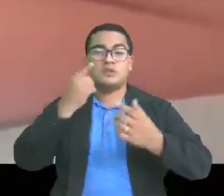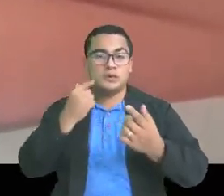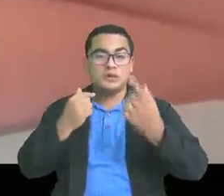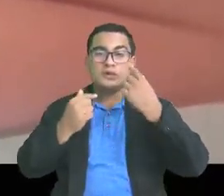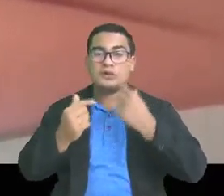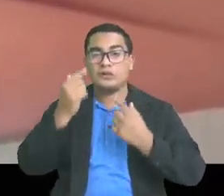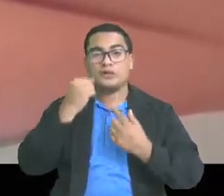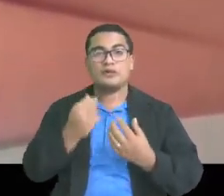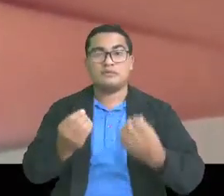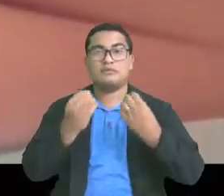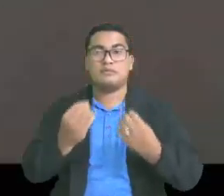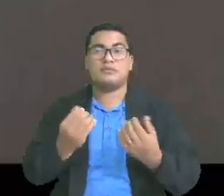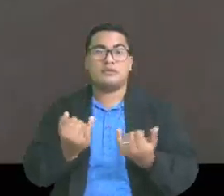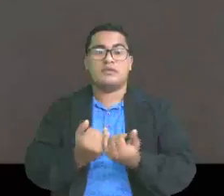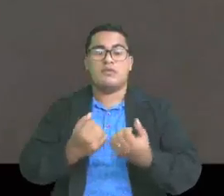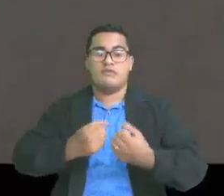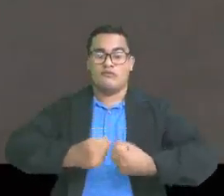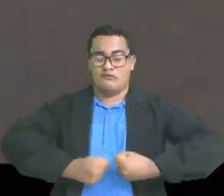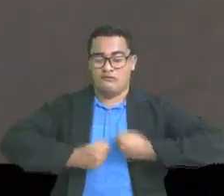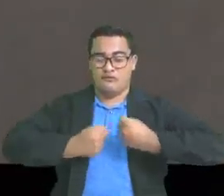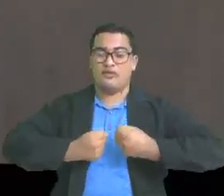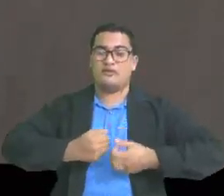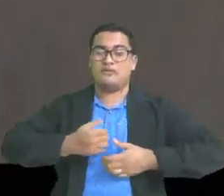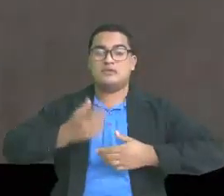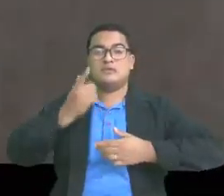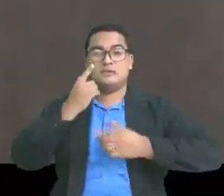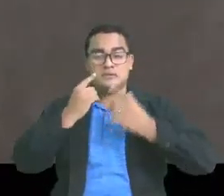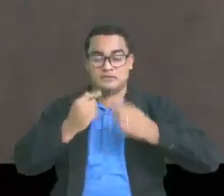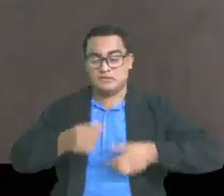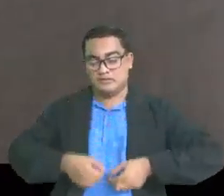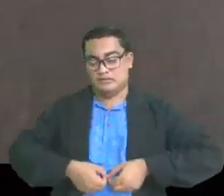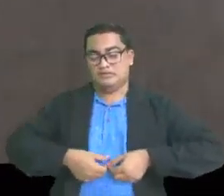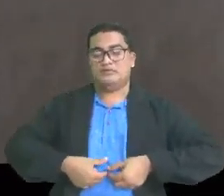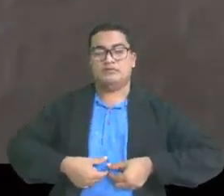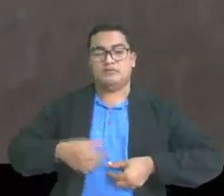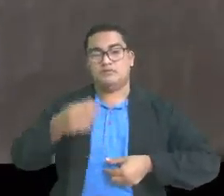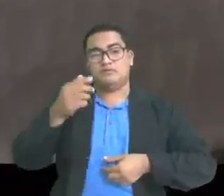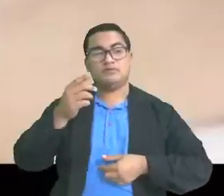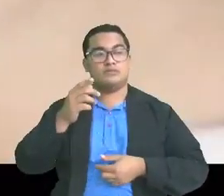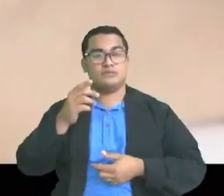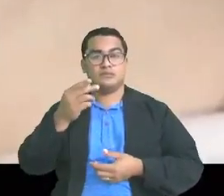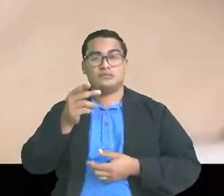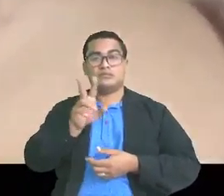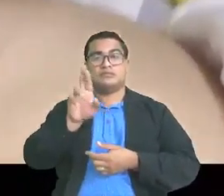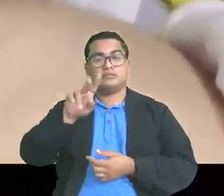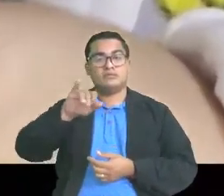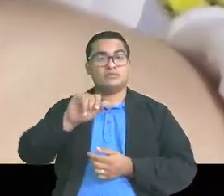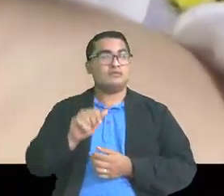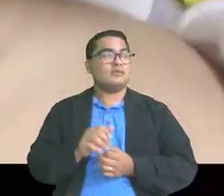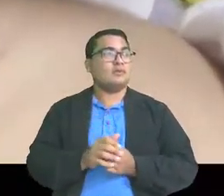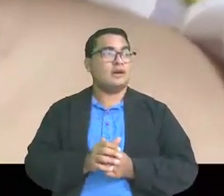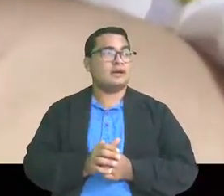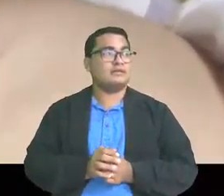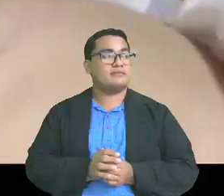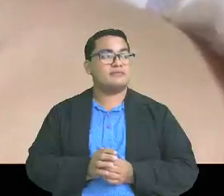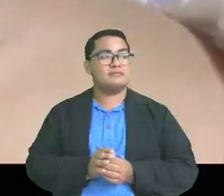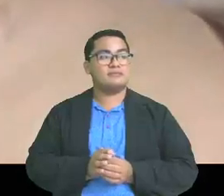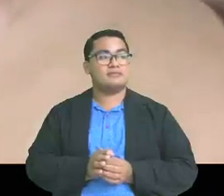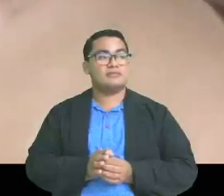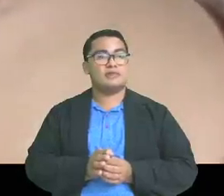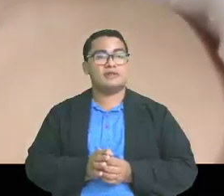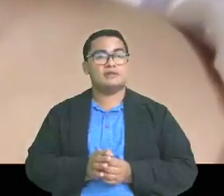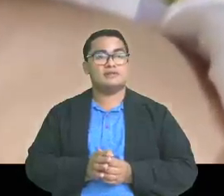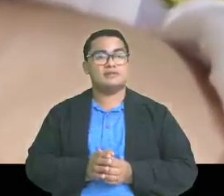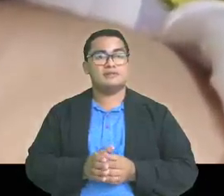entonces la fuerza, el lloro hacen que eso se le convierta en una hernia. Ok, entonces esto viene a caer dentro de la creencia popular, ¿no?